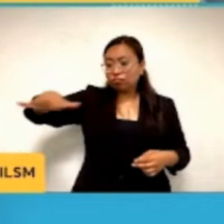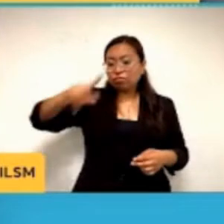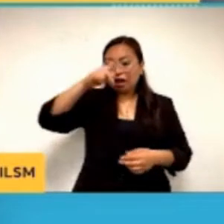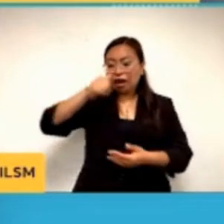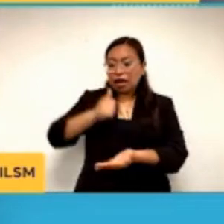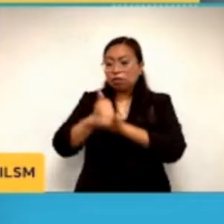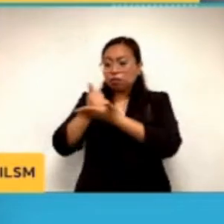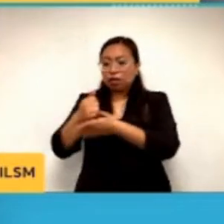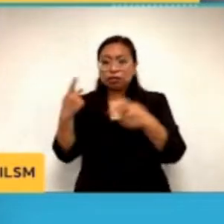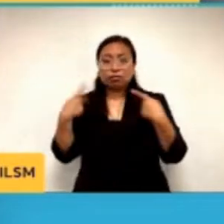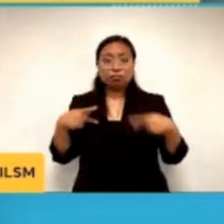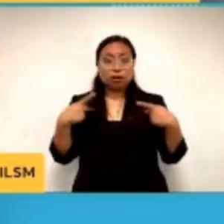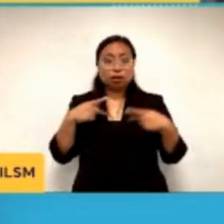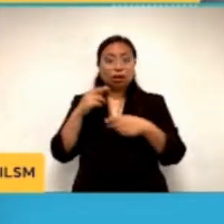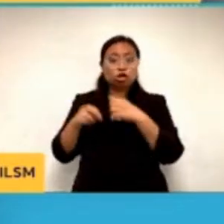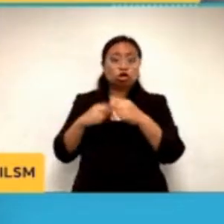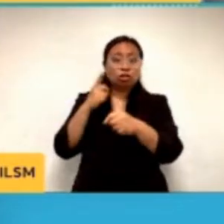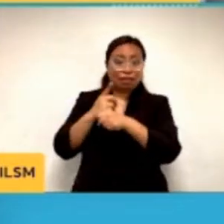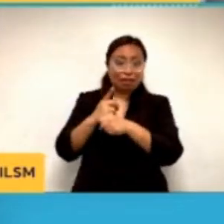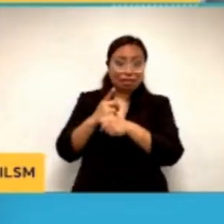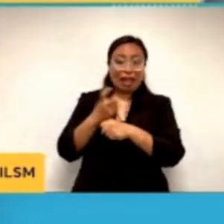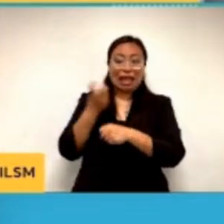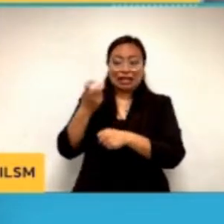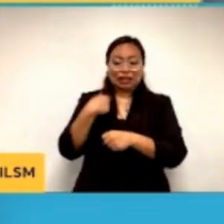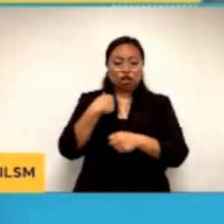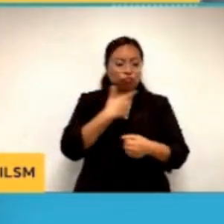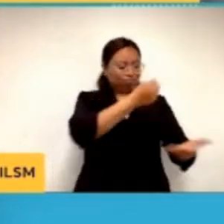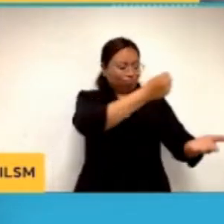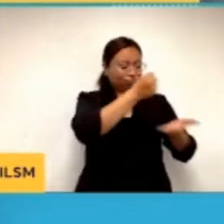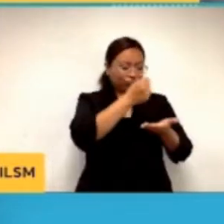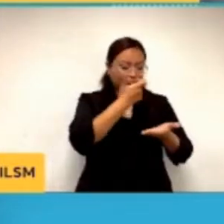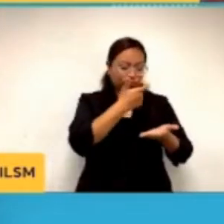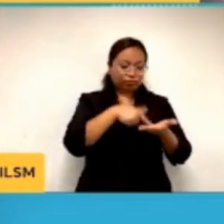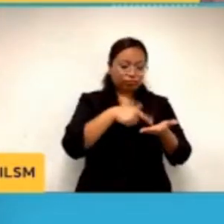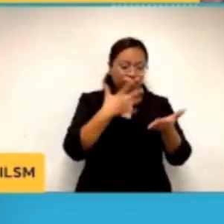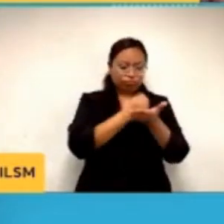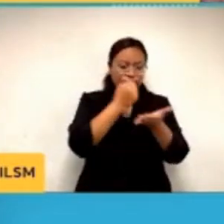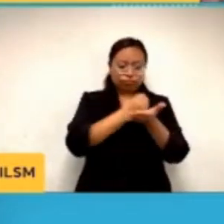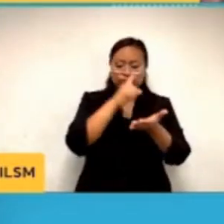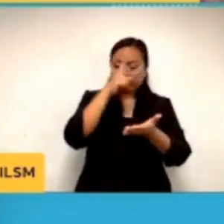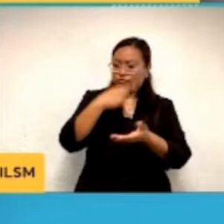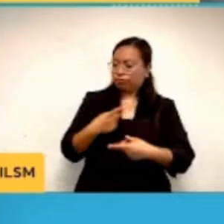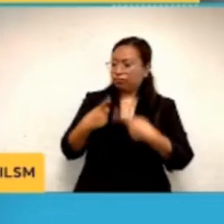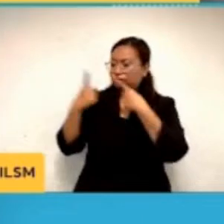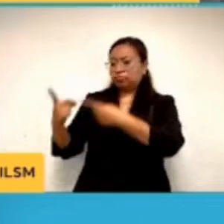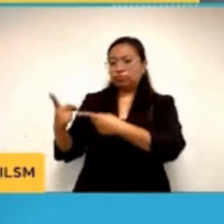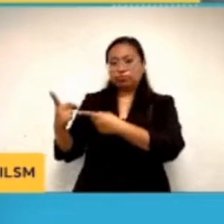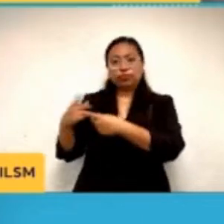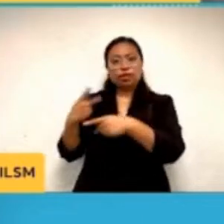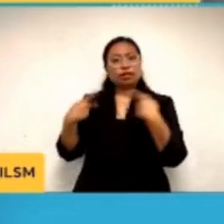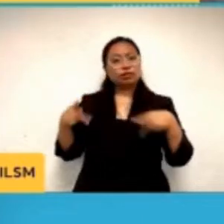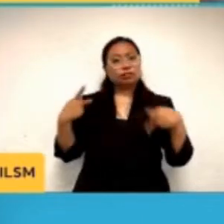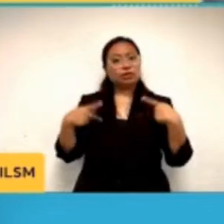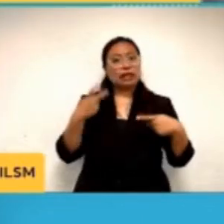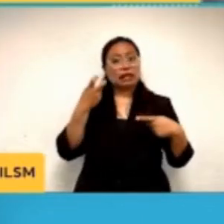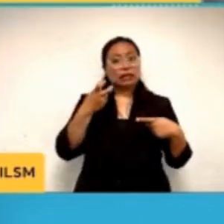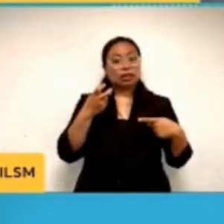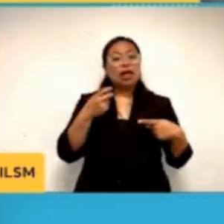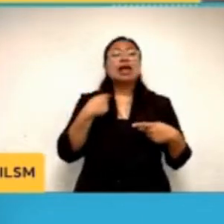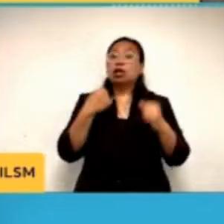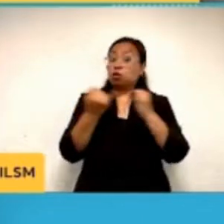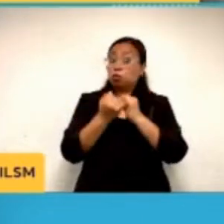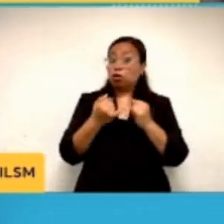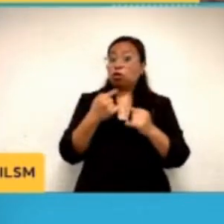beneficias. Y eso es capital social. ¿Esto qué quiere decir? Que también tienes que dedicar cierto tiempo a